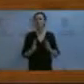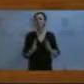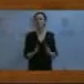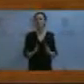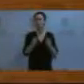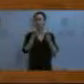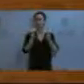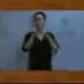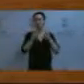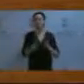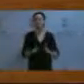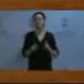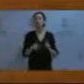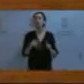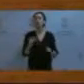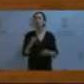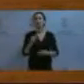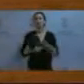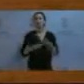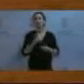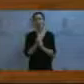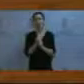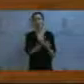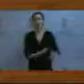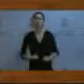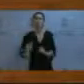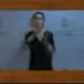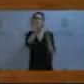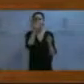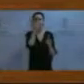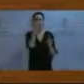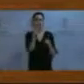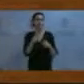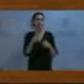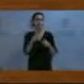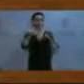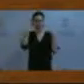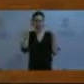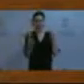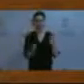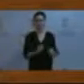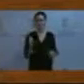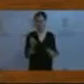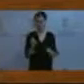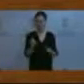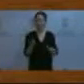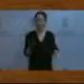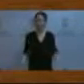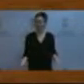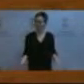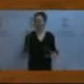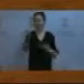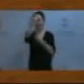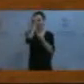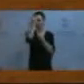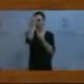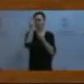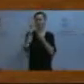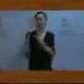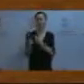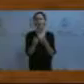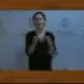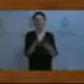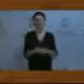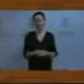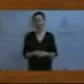perfectamente realizar la defensa de los intereses de nuestro sector público. Creemos que esta regulación es necesaria